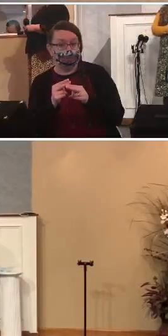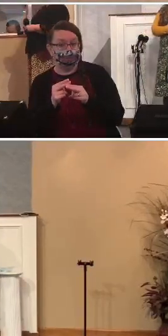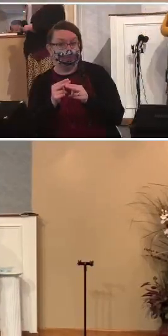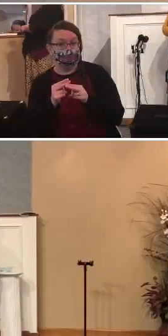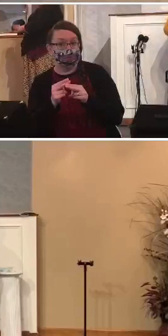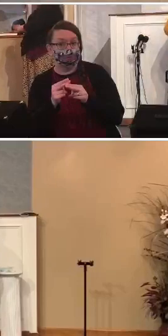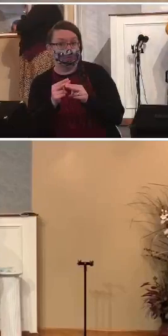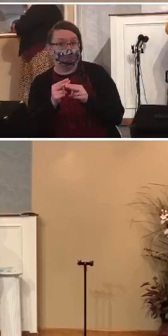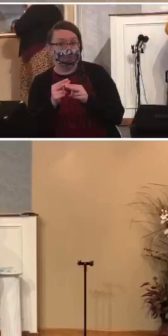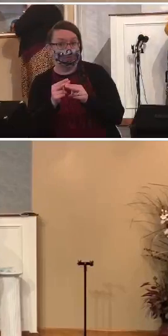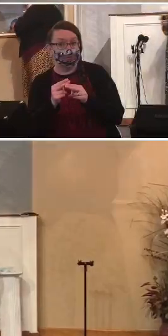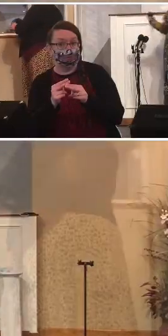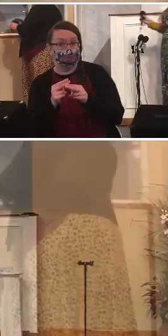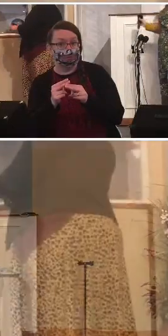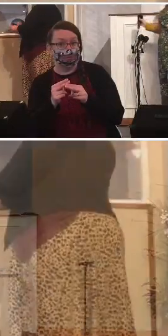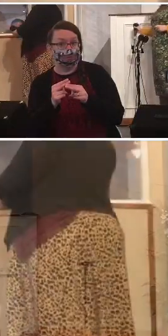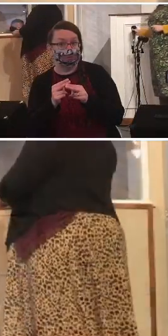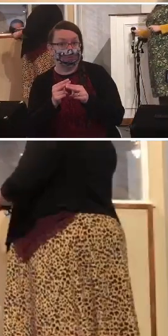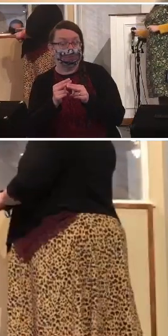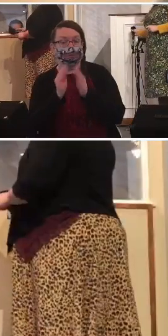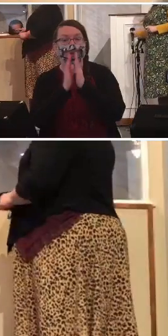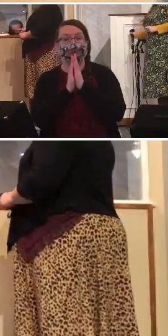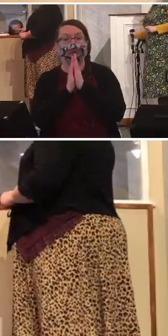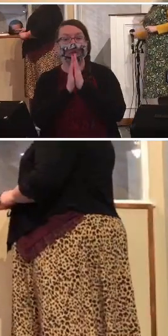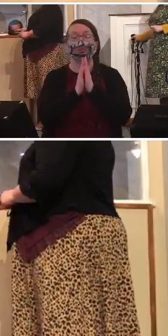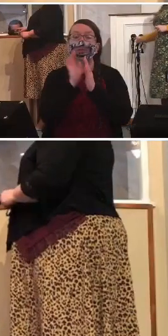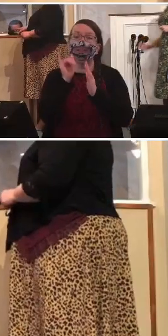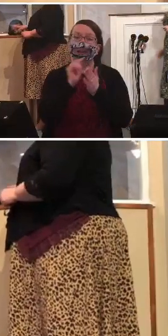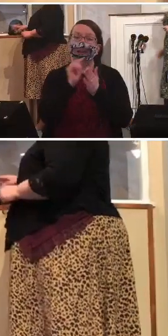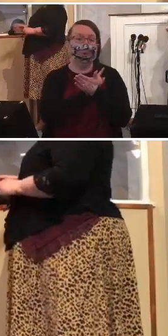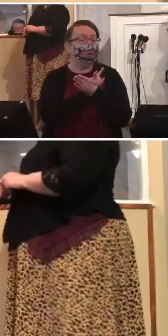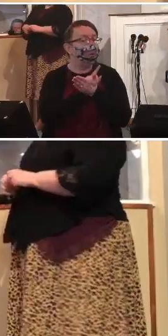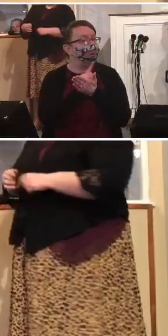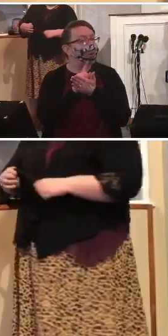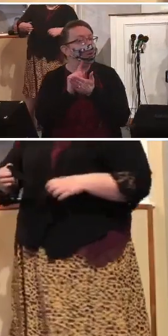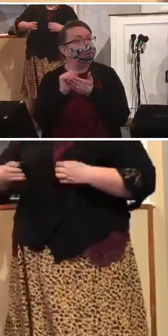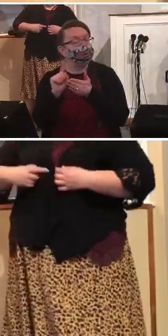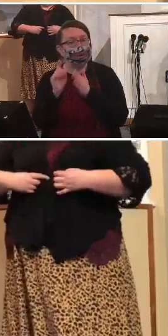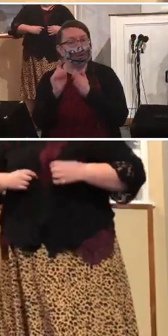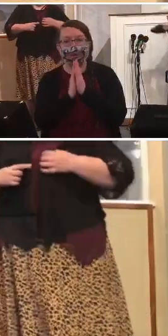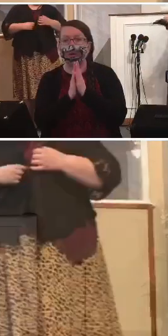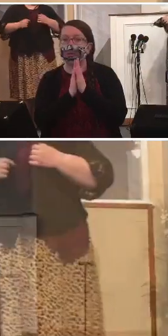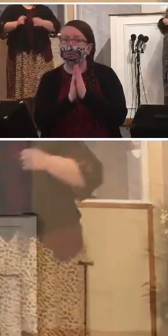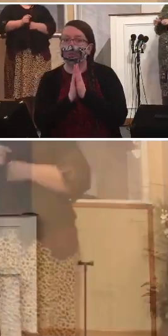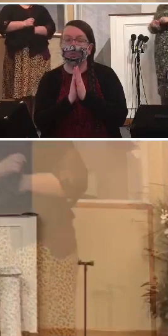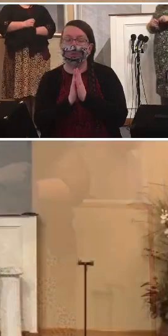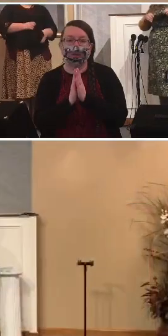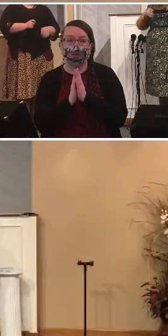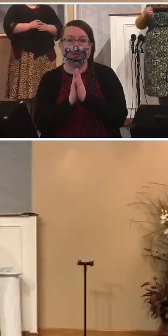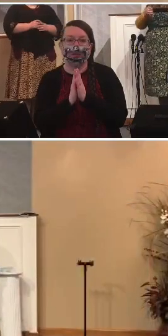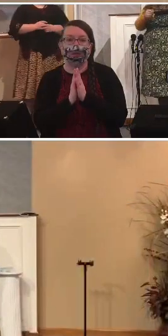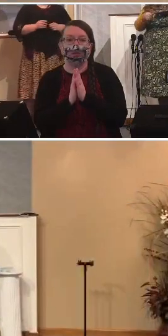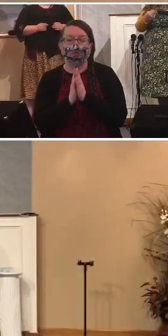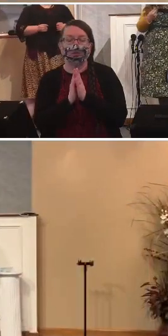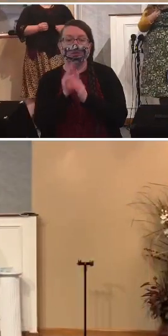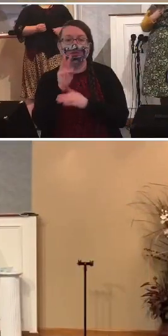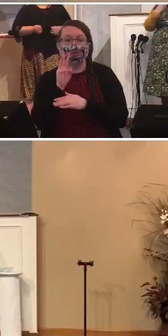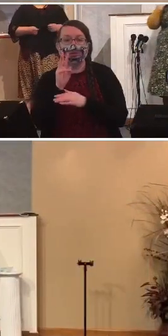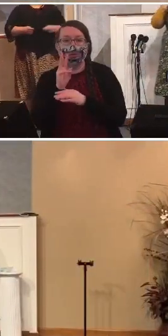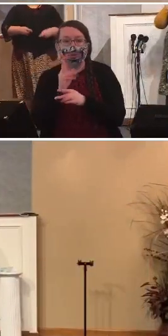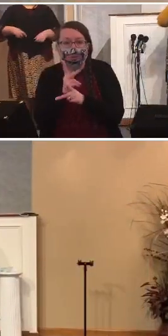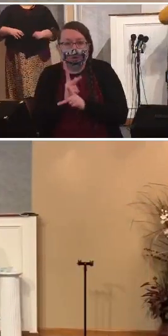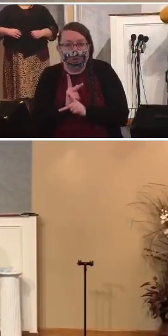name. Puedes orar eso toda la semana. Can you pray that all week? Sin guardarte nada. Y cuando Dios te abre, te